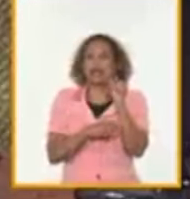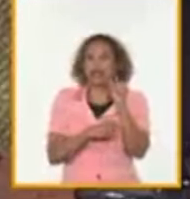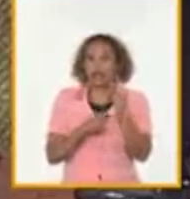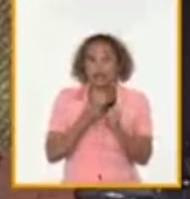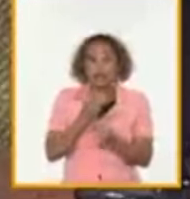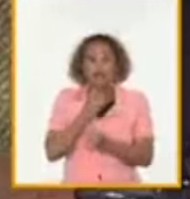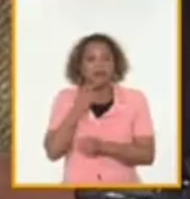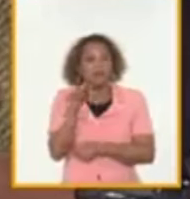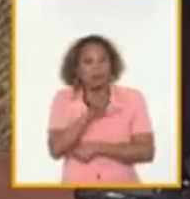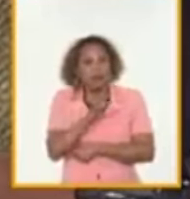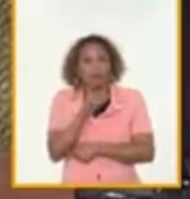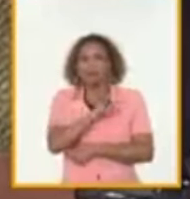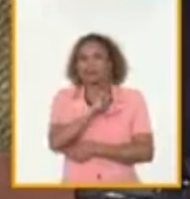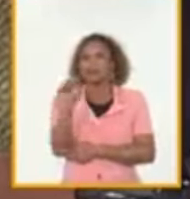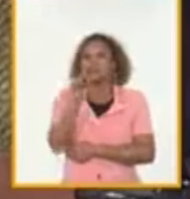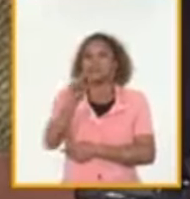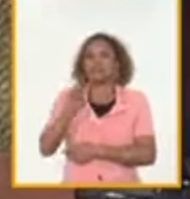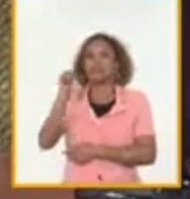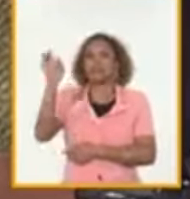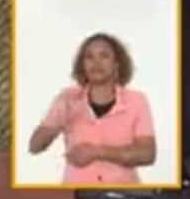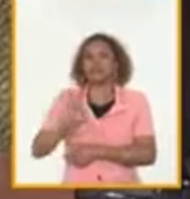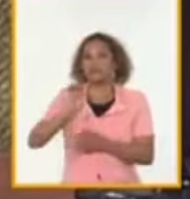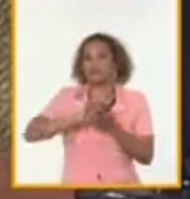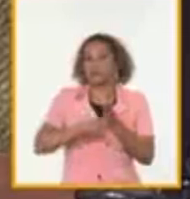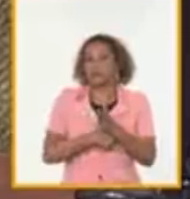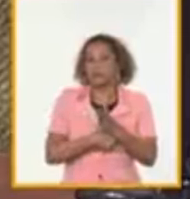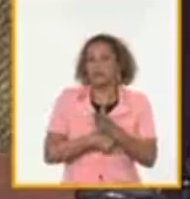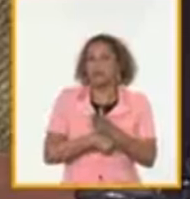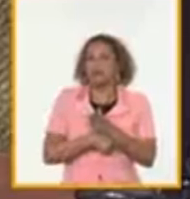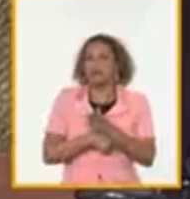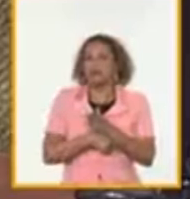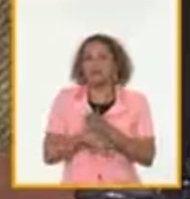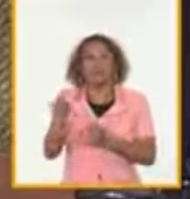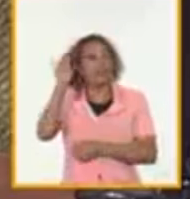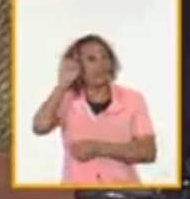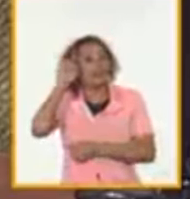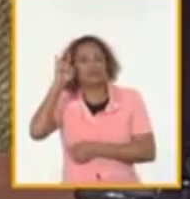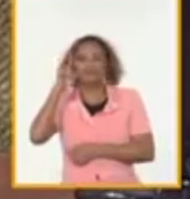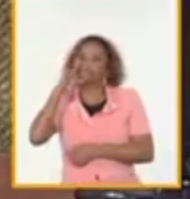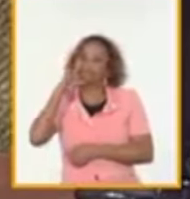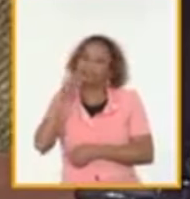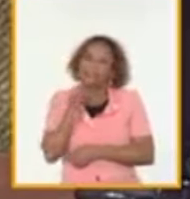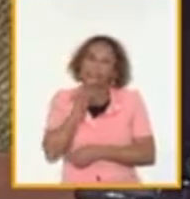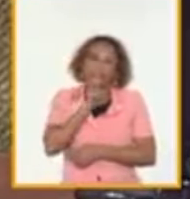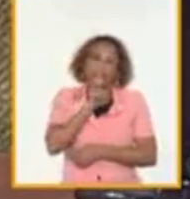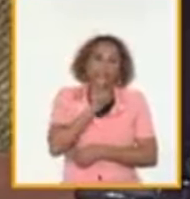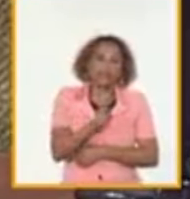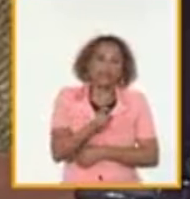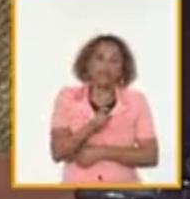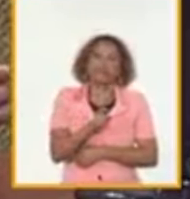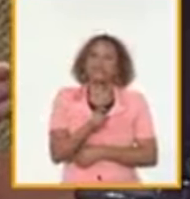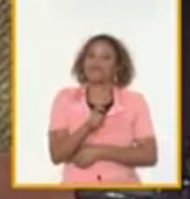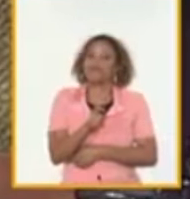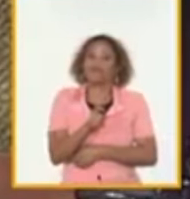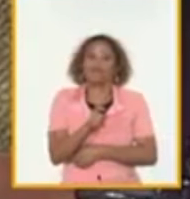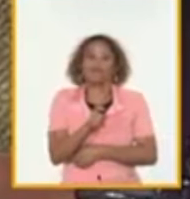también el 100% de la contratación no así de la leche La leche es uno de los productos